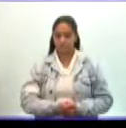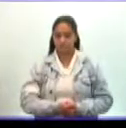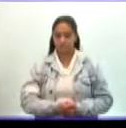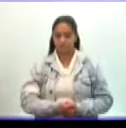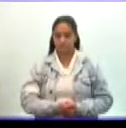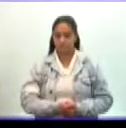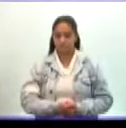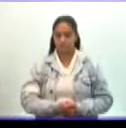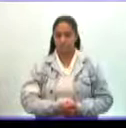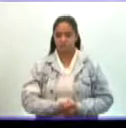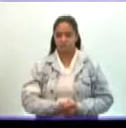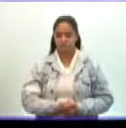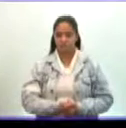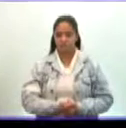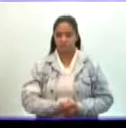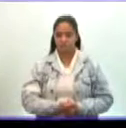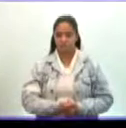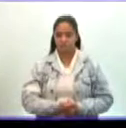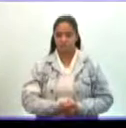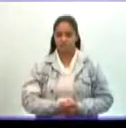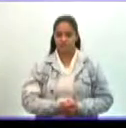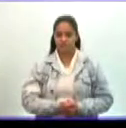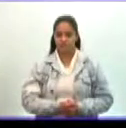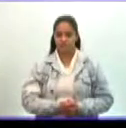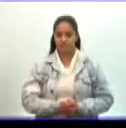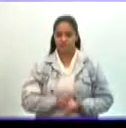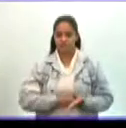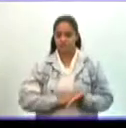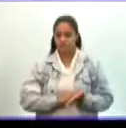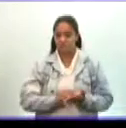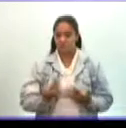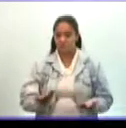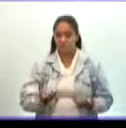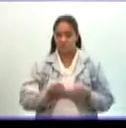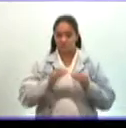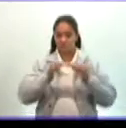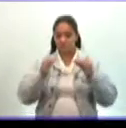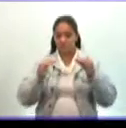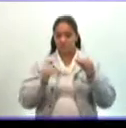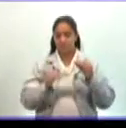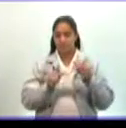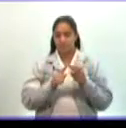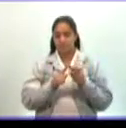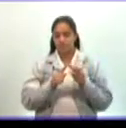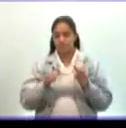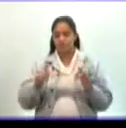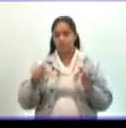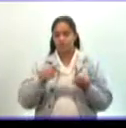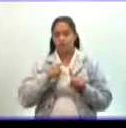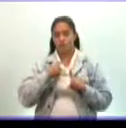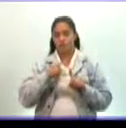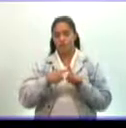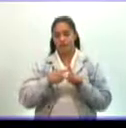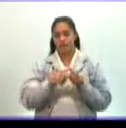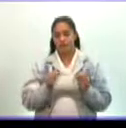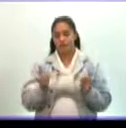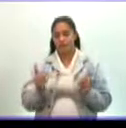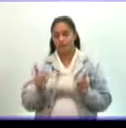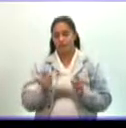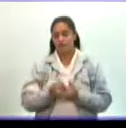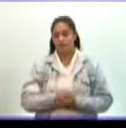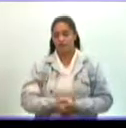¿Sí? No temas, simplemente efectuando una resta de segmentos,